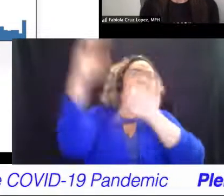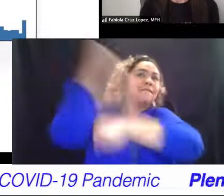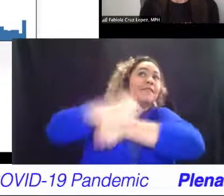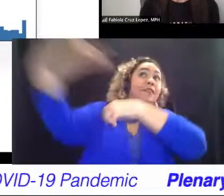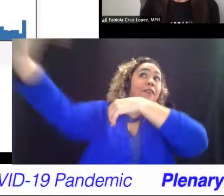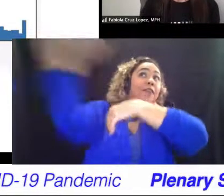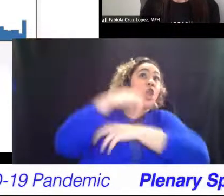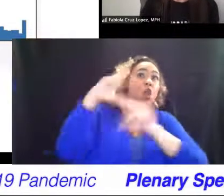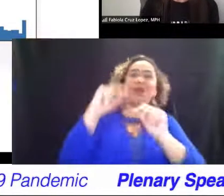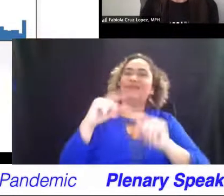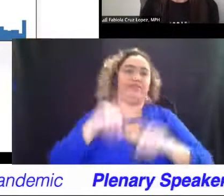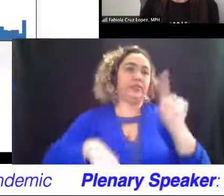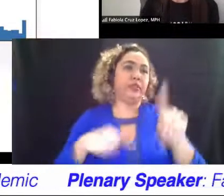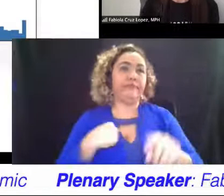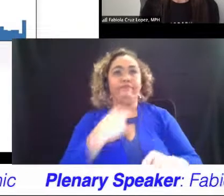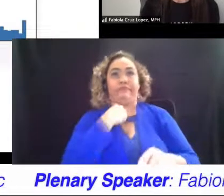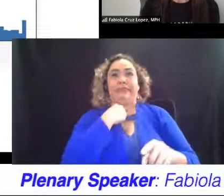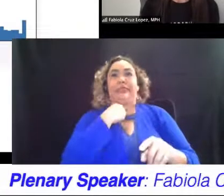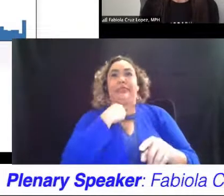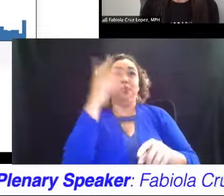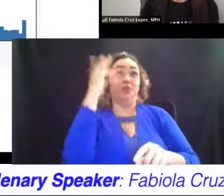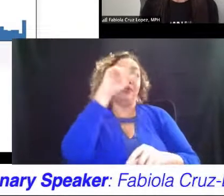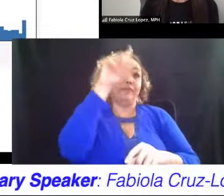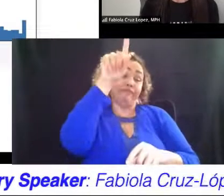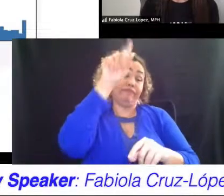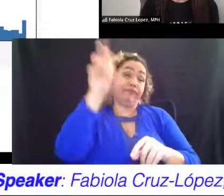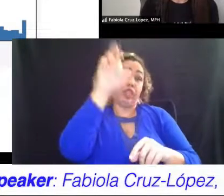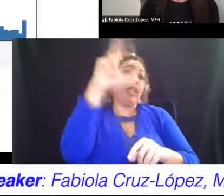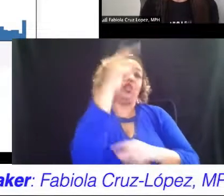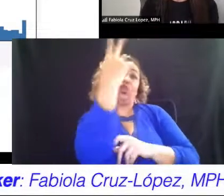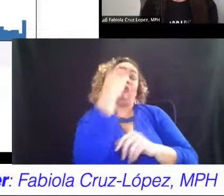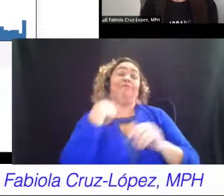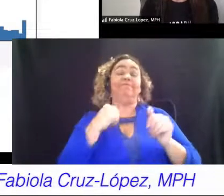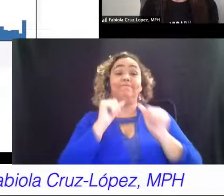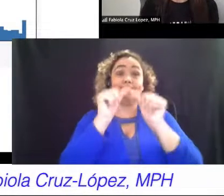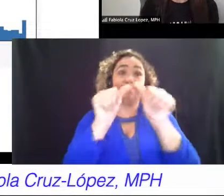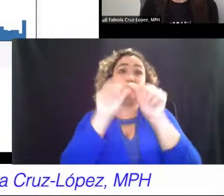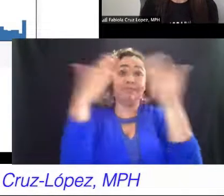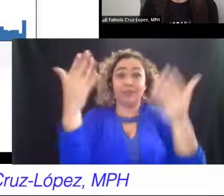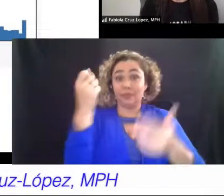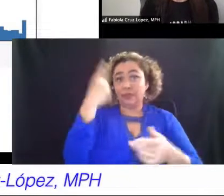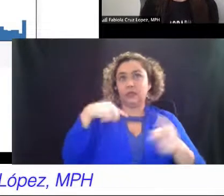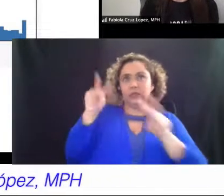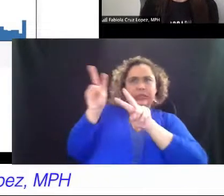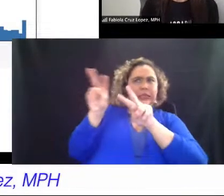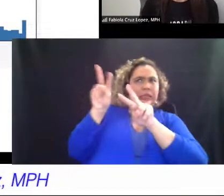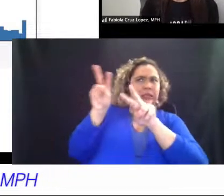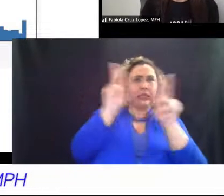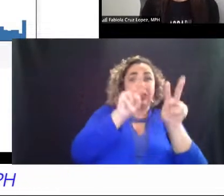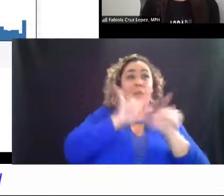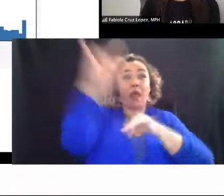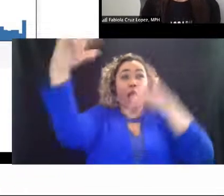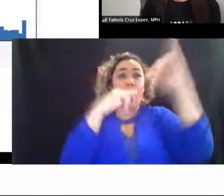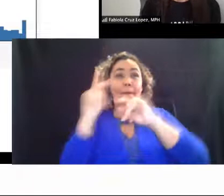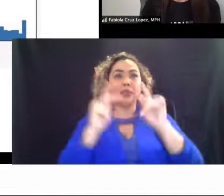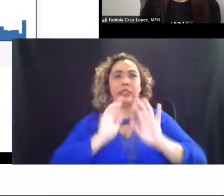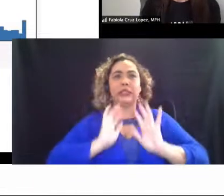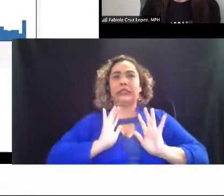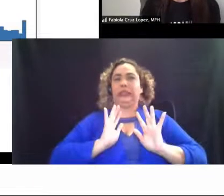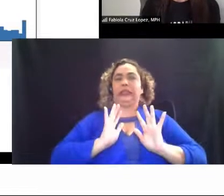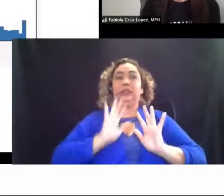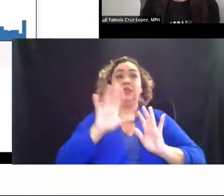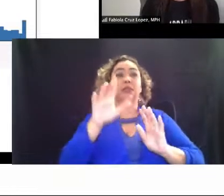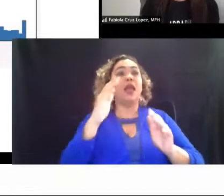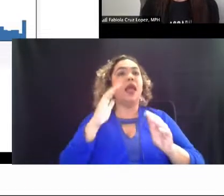que definitivamente es algo que preocupa y que siempre tenemos que tener vigilantes esos viajeros. Eventos